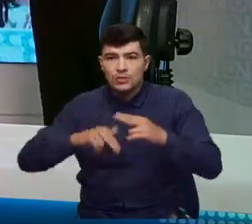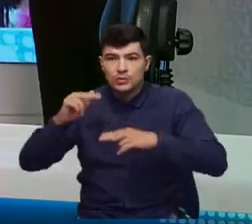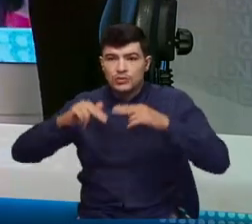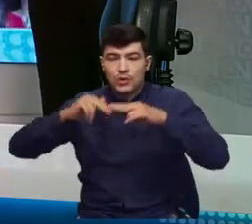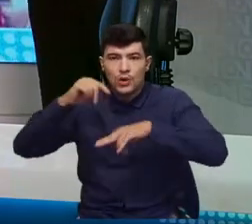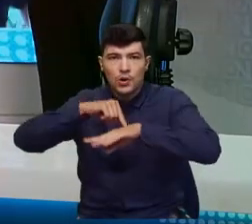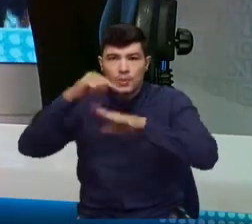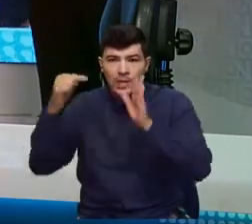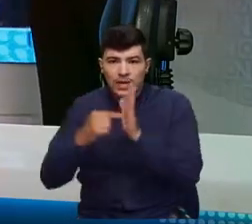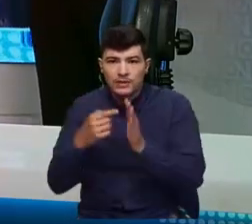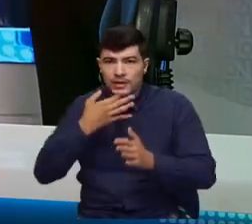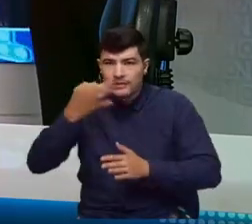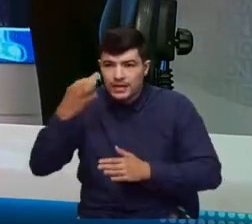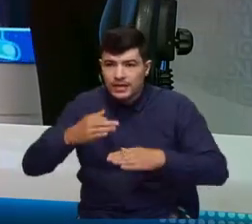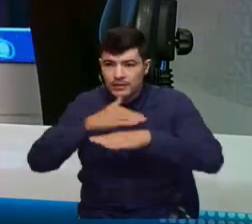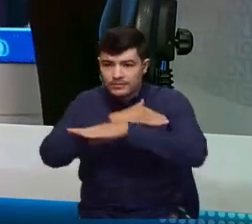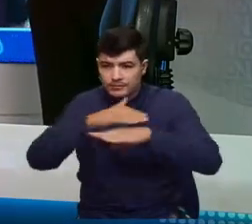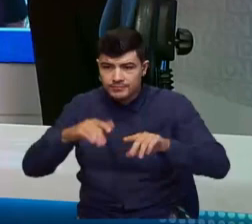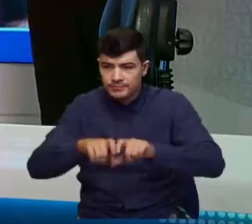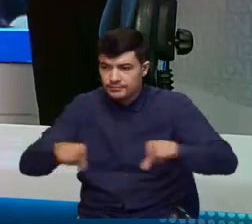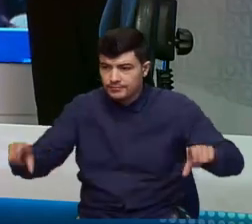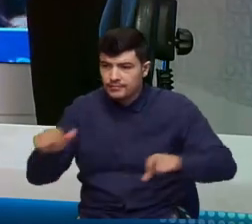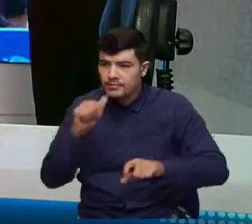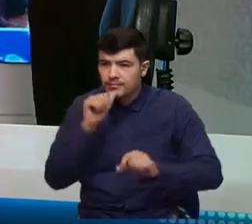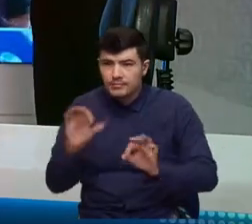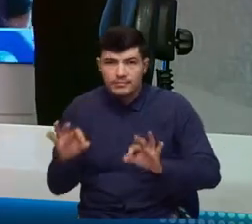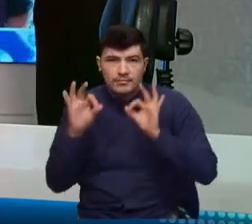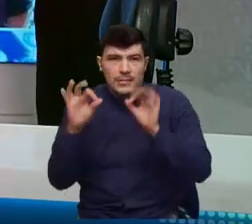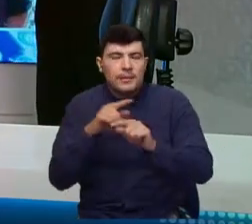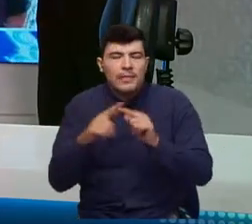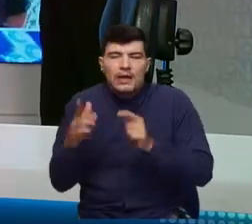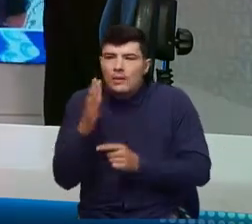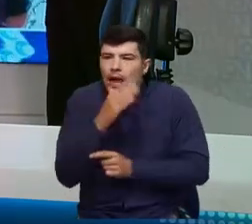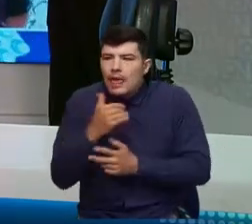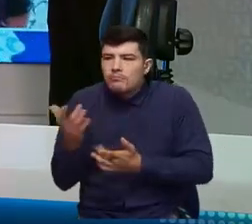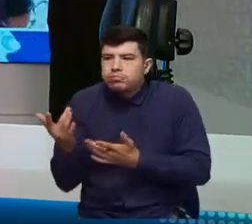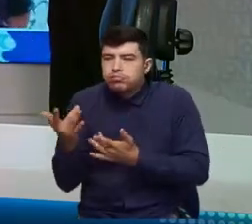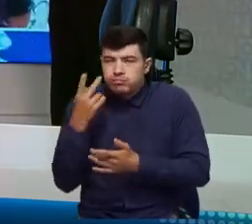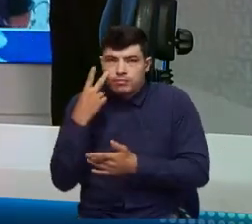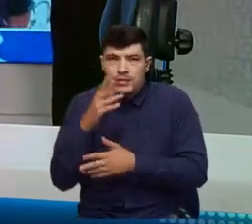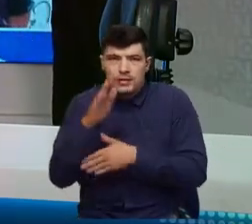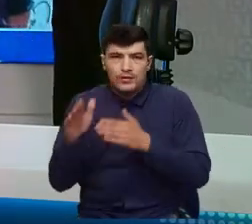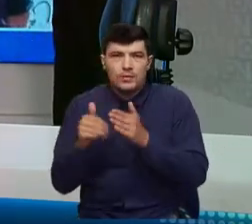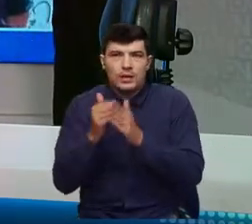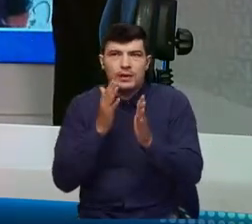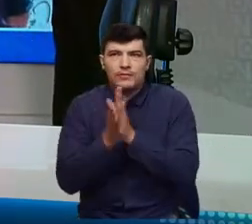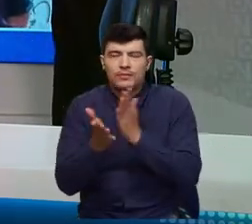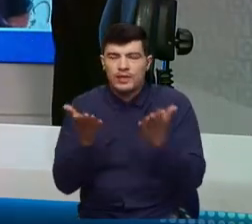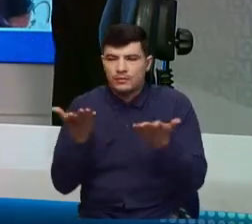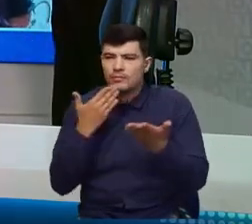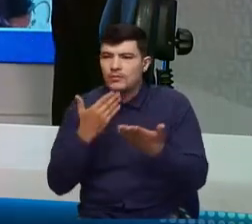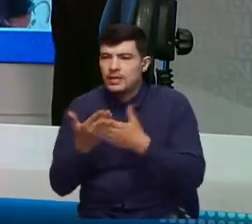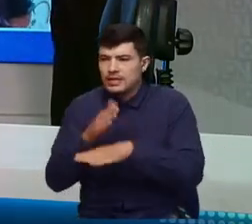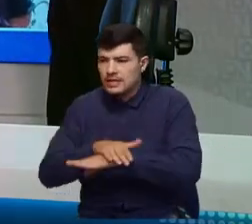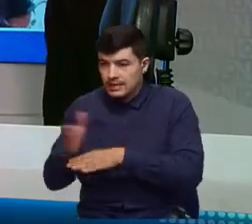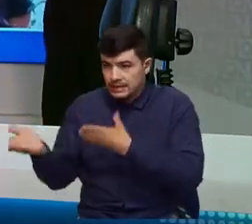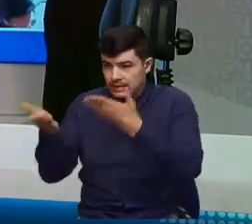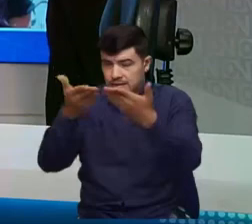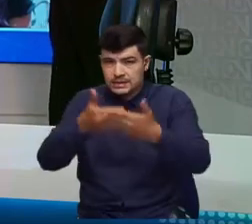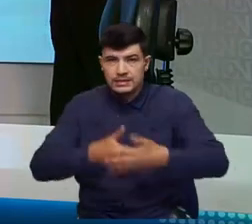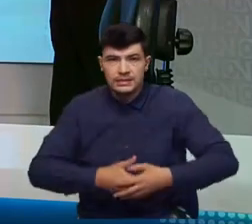esta situación, John, con nuestra compañera Dolin Xiomara Niño para que nos entregue todos los detalles desde la ciudad de Mitrada de Colombia. Dolly, buenas tardes,